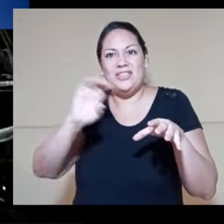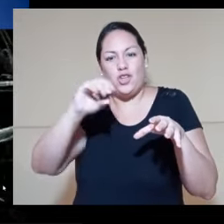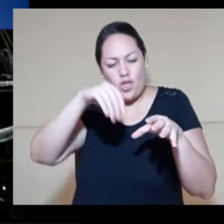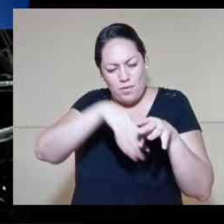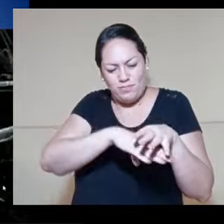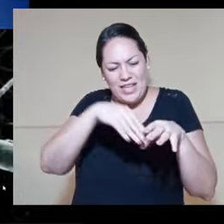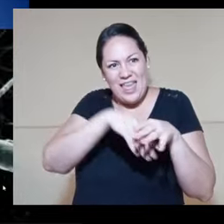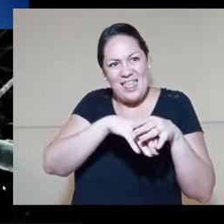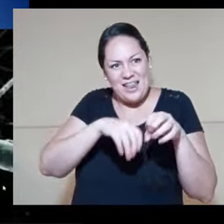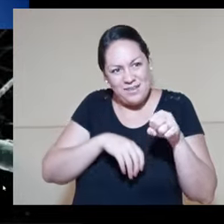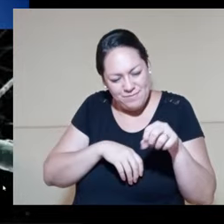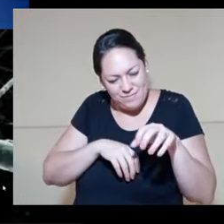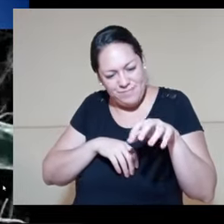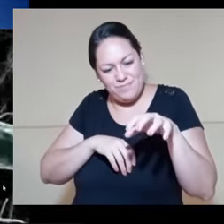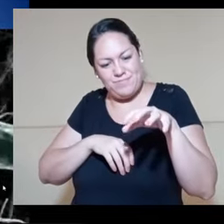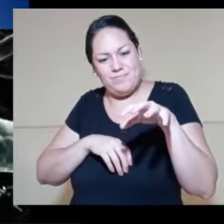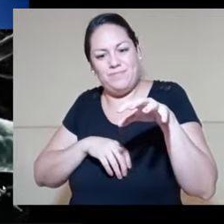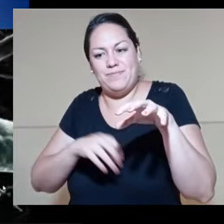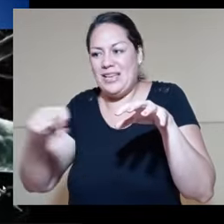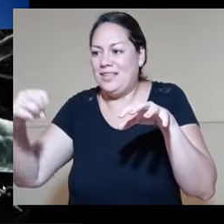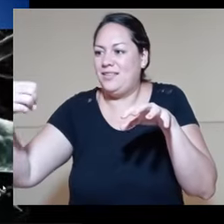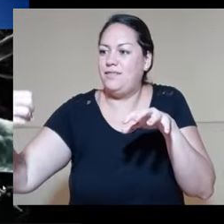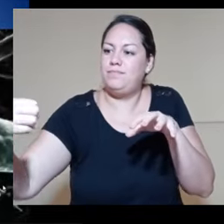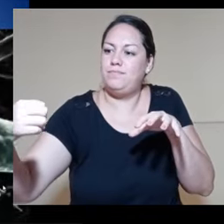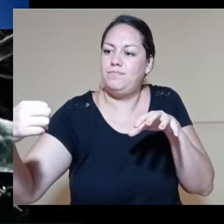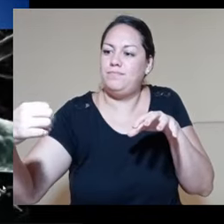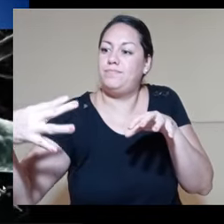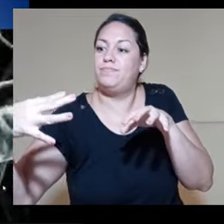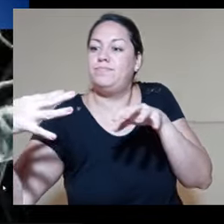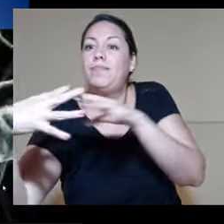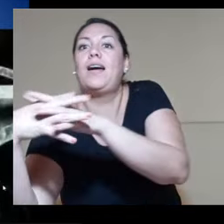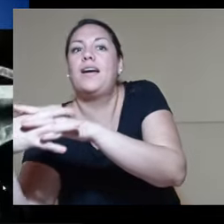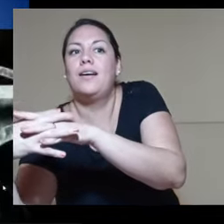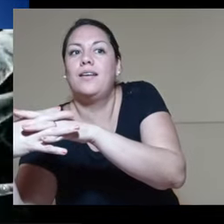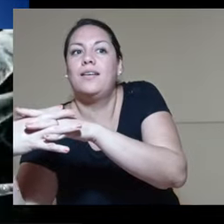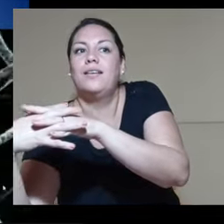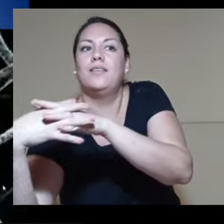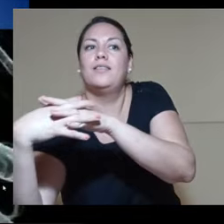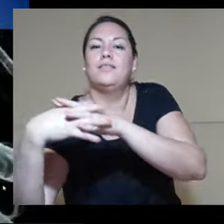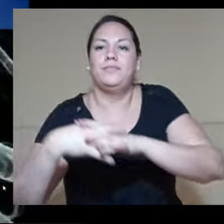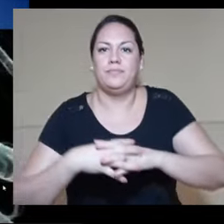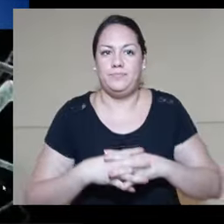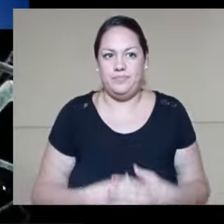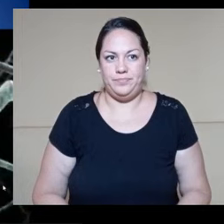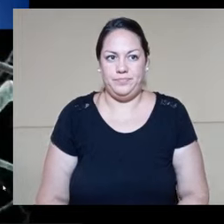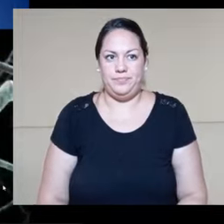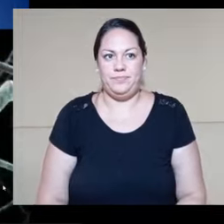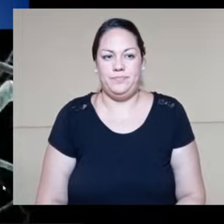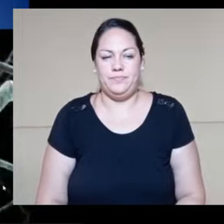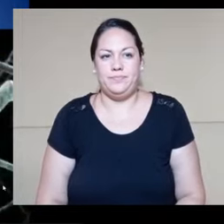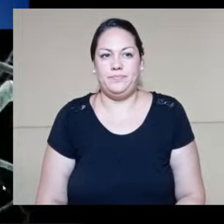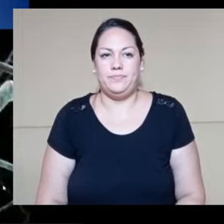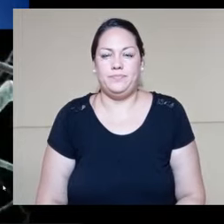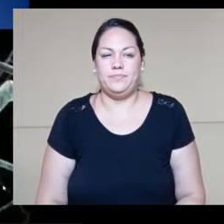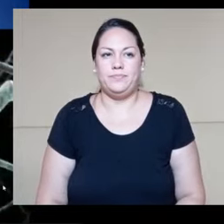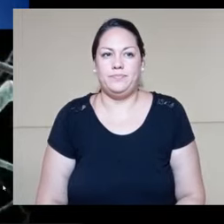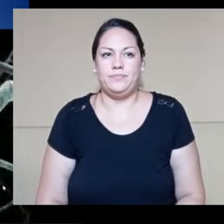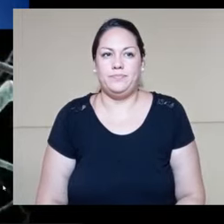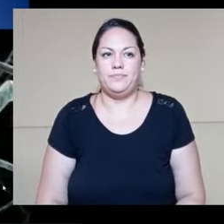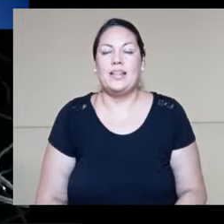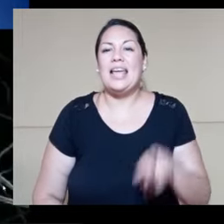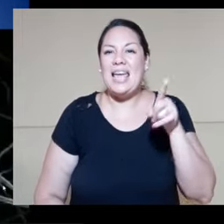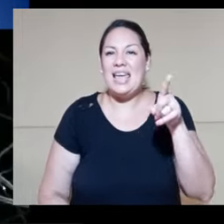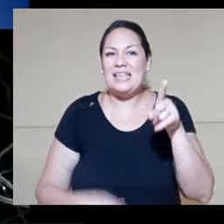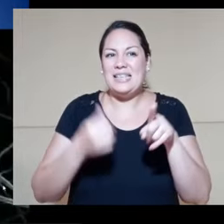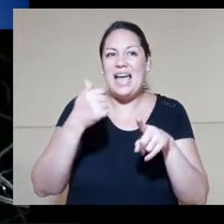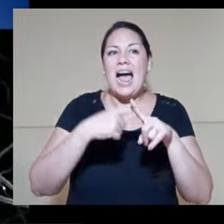el impulso, que está viajando el impulso a otra célula, para esa mandarle a otra y a otra y a otra y así a llegar a la corteza.